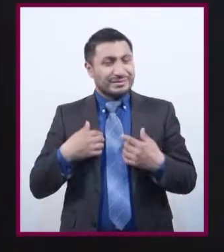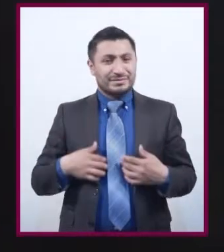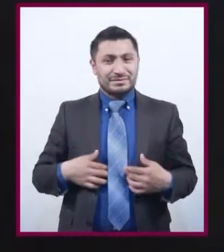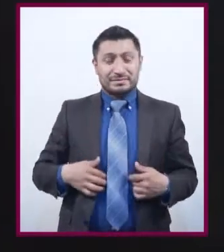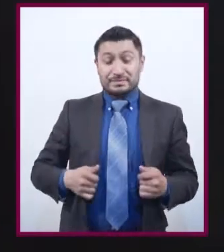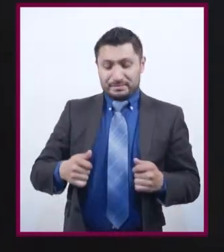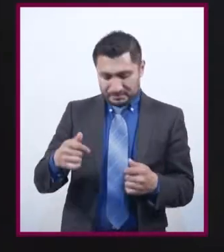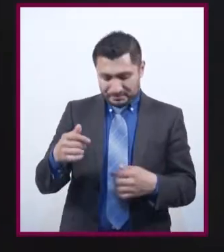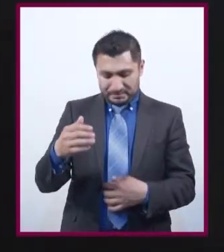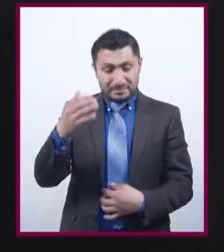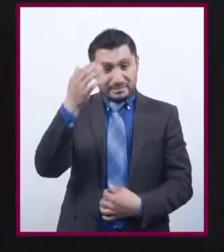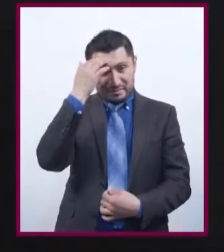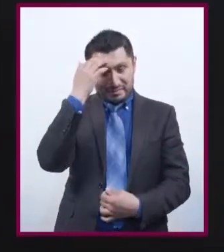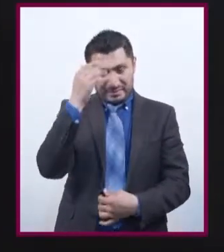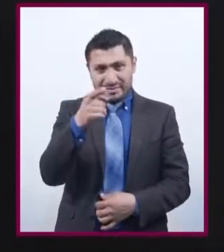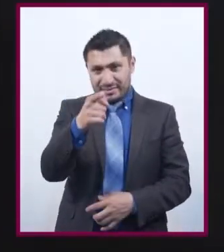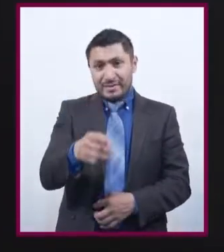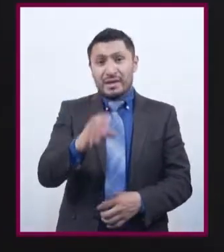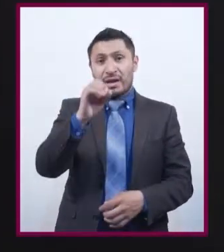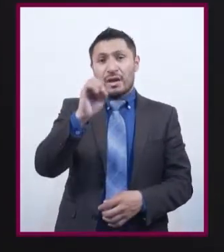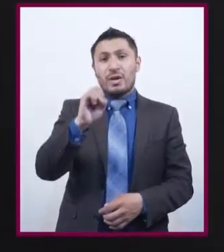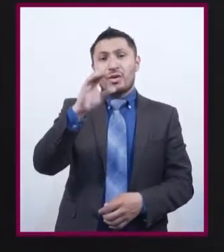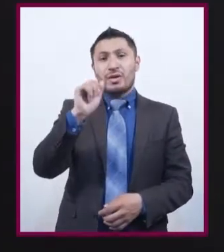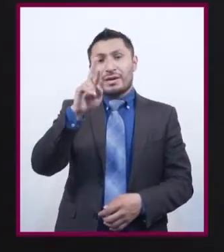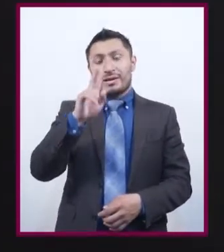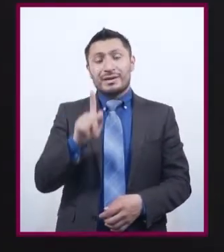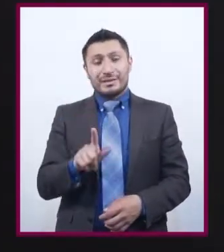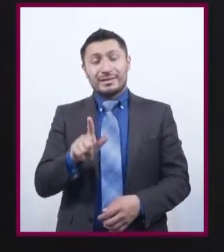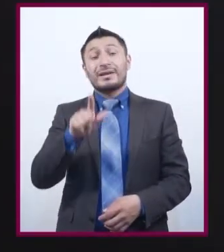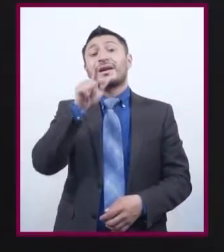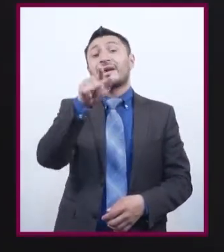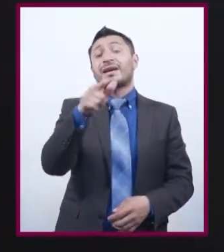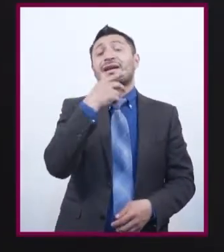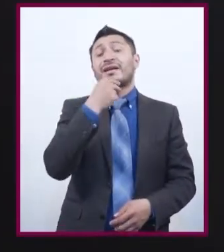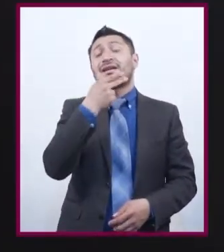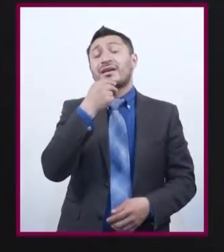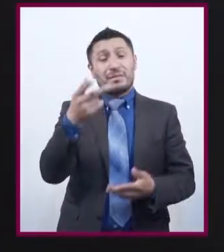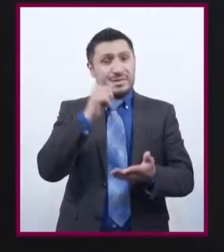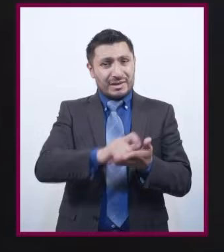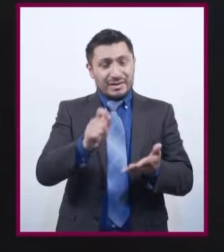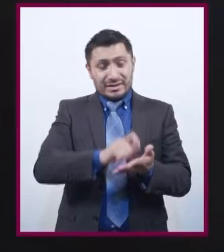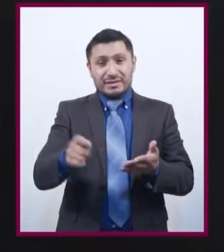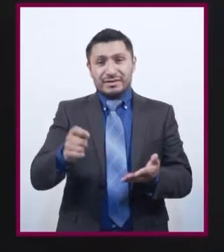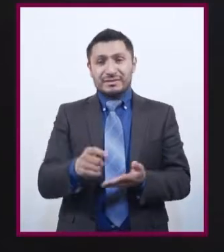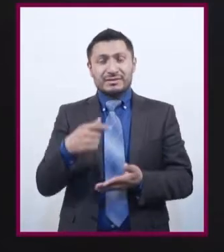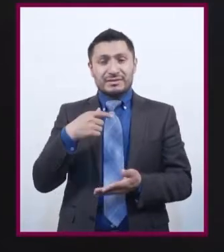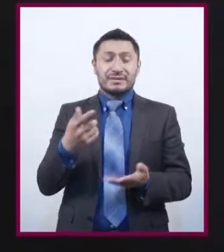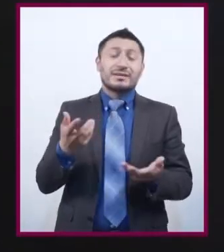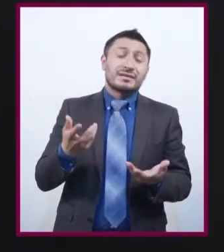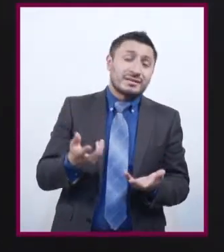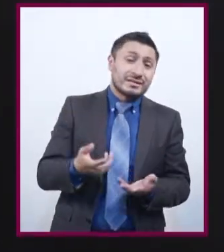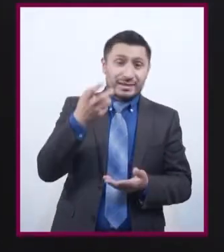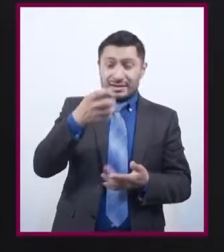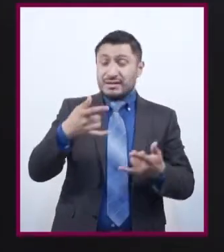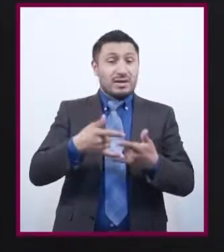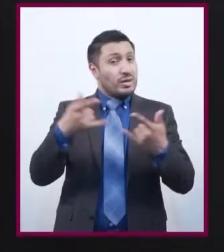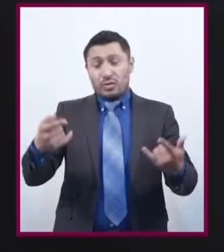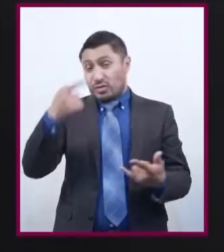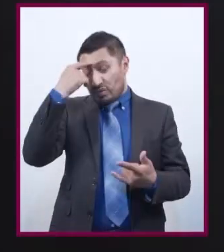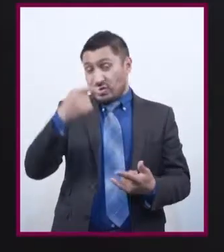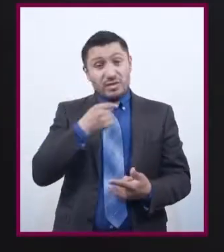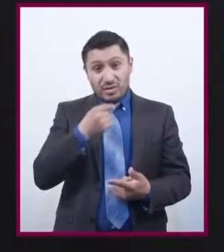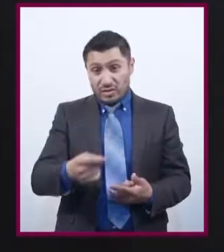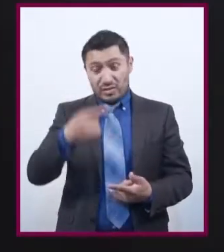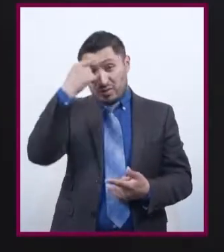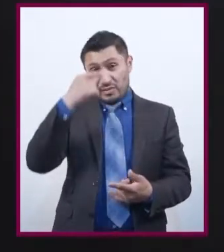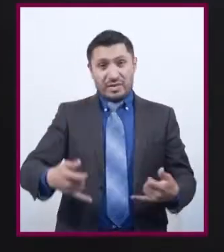te hace familiar Este cuento Fíjate que lo escribió Oscar White Y si bien cabe dentro de esta categoría literaria no es